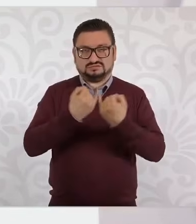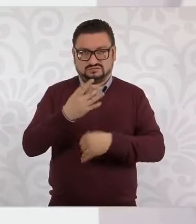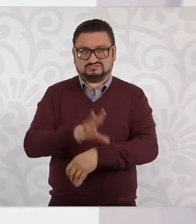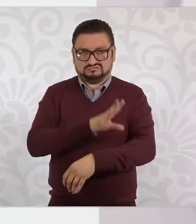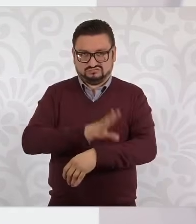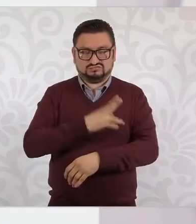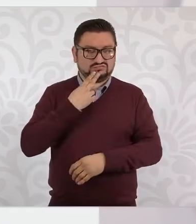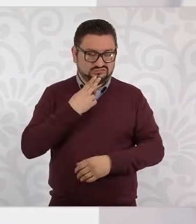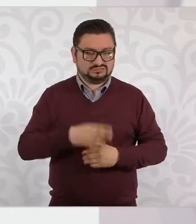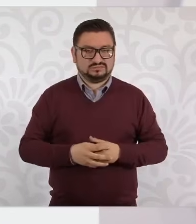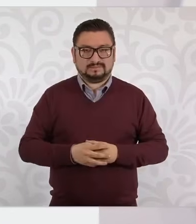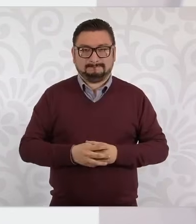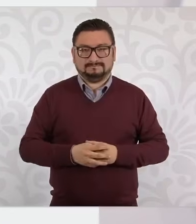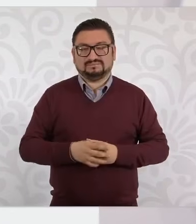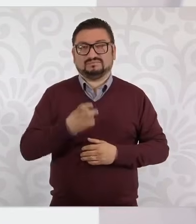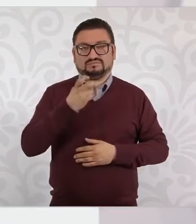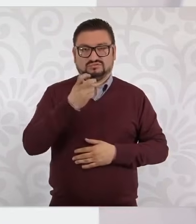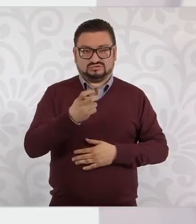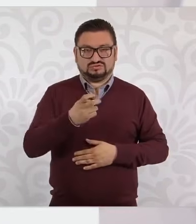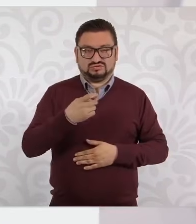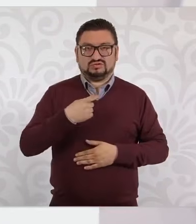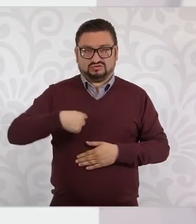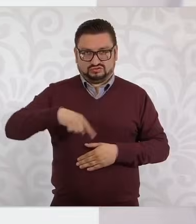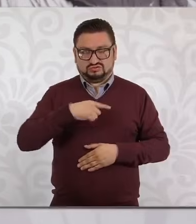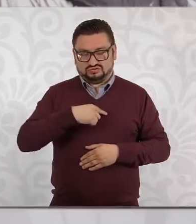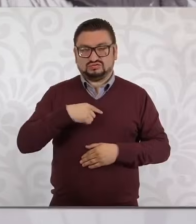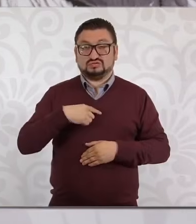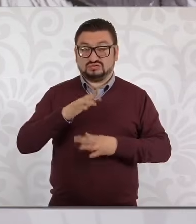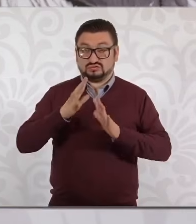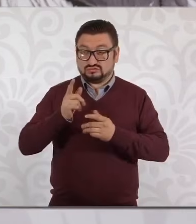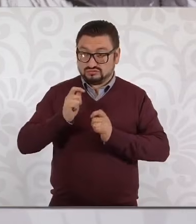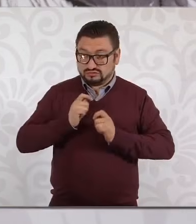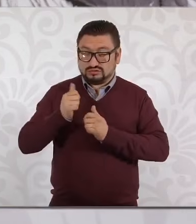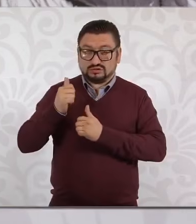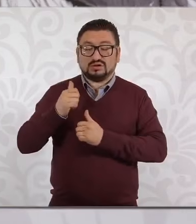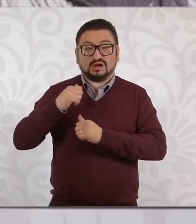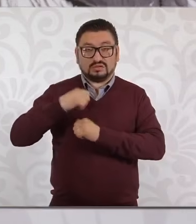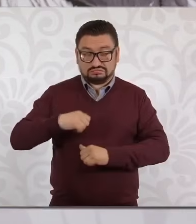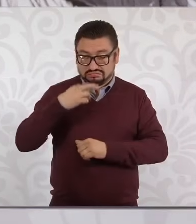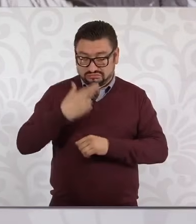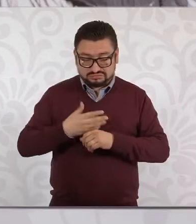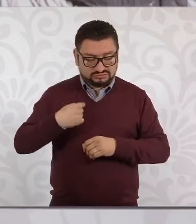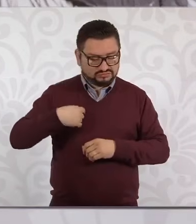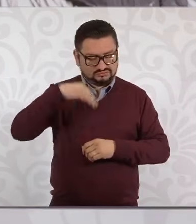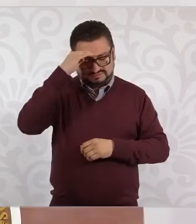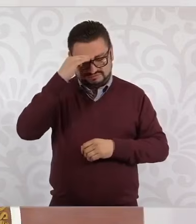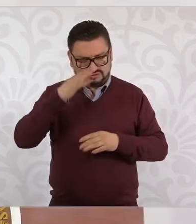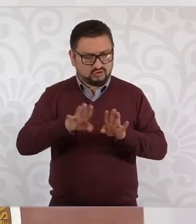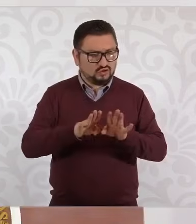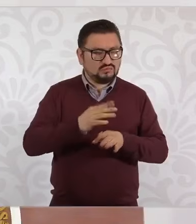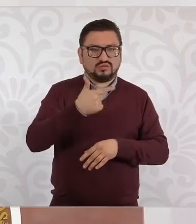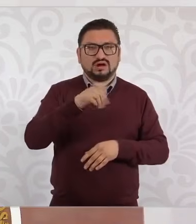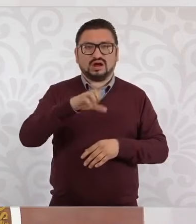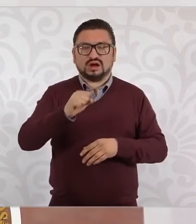electricidad. Entonces desde que llegamos, estamos trabajando en cómo aumentar la producción de